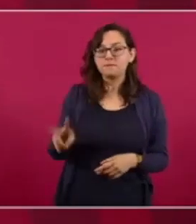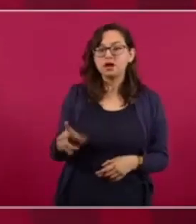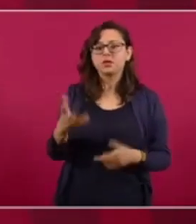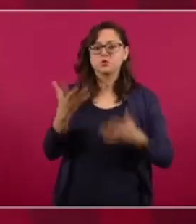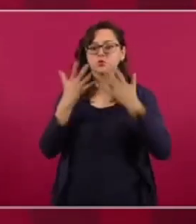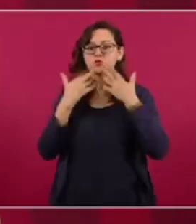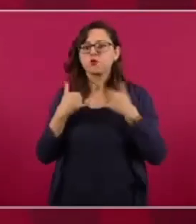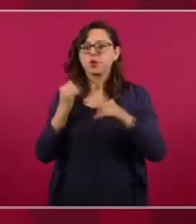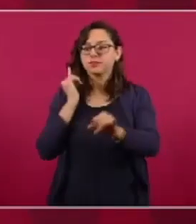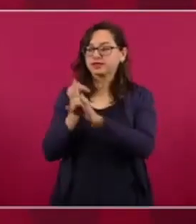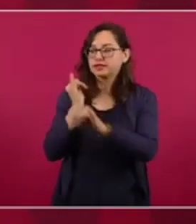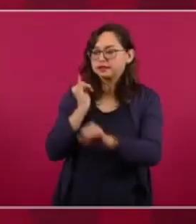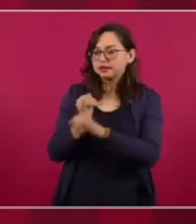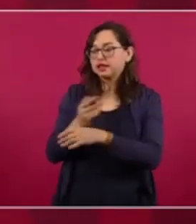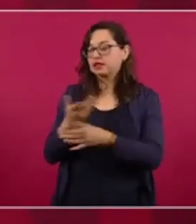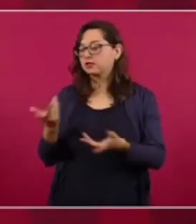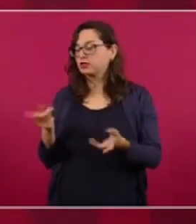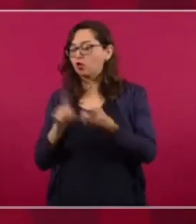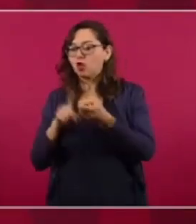esta información